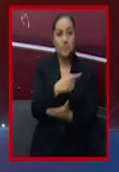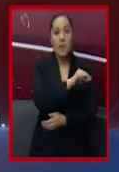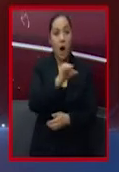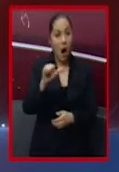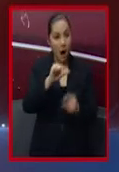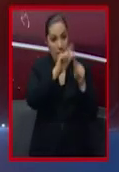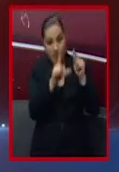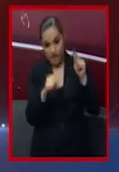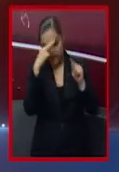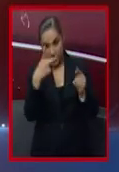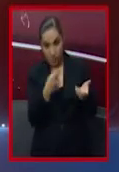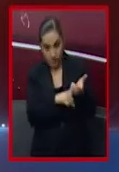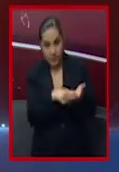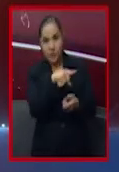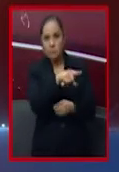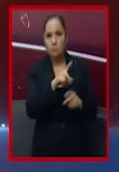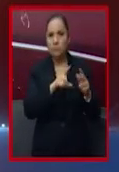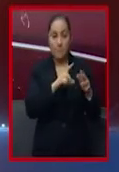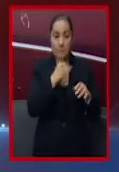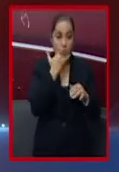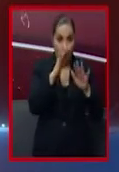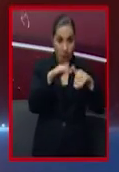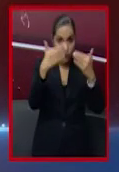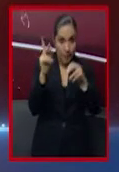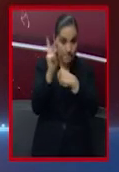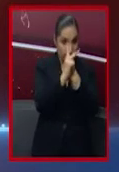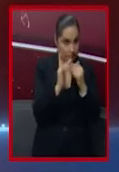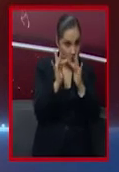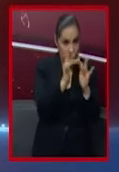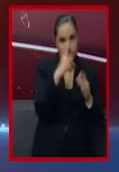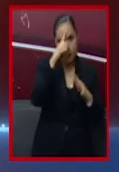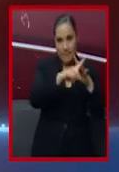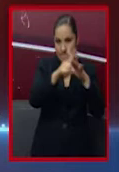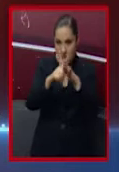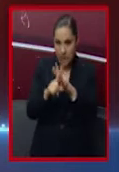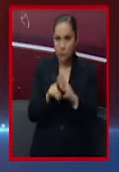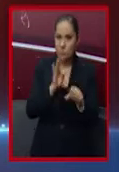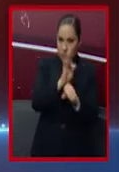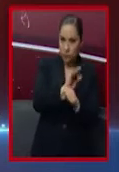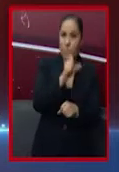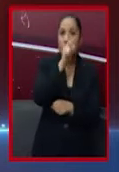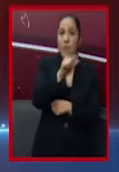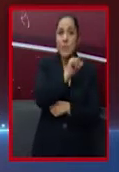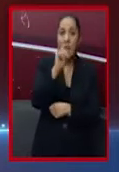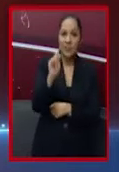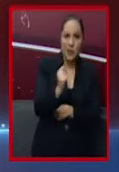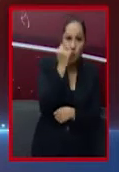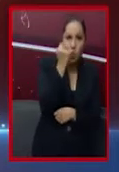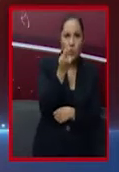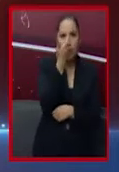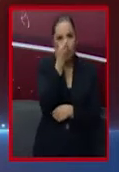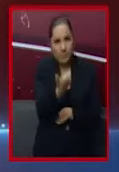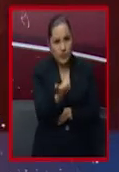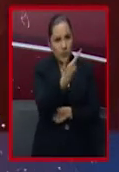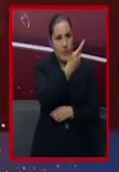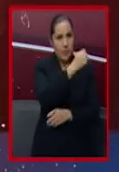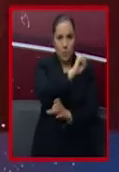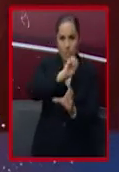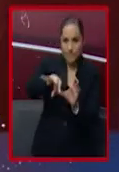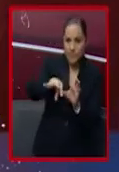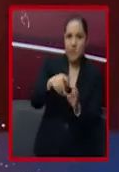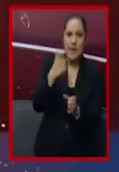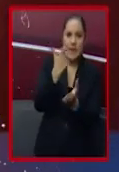integrales en materia de protección a migrantes mexicanos, reformas en materia de avances tecnológicos financieros sobre remesas, crédito y